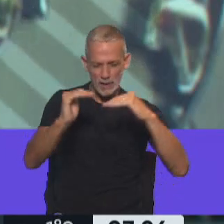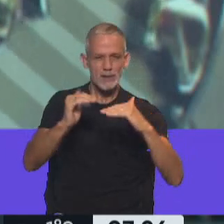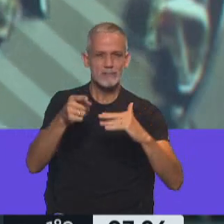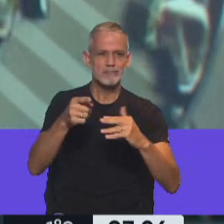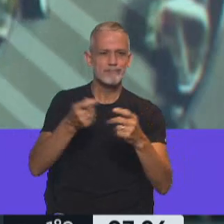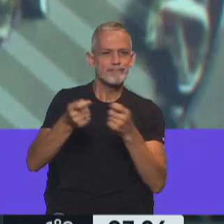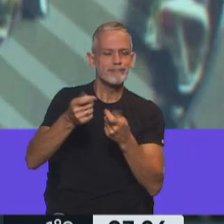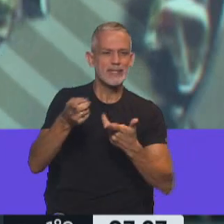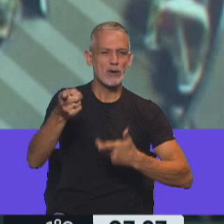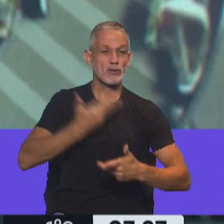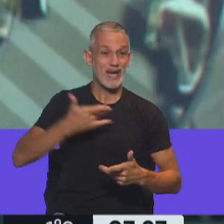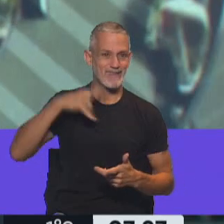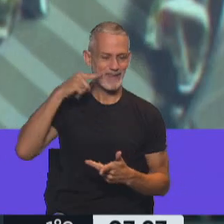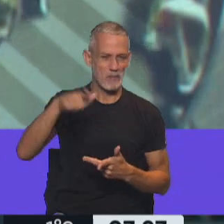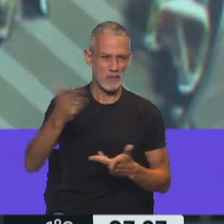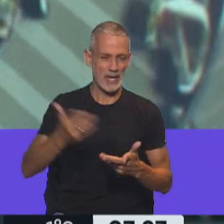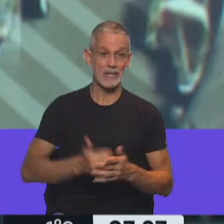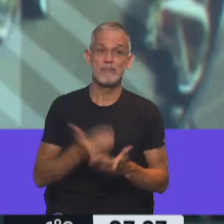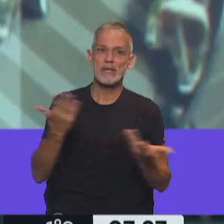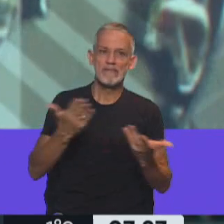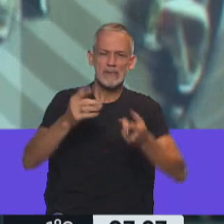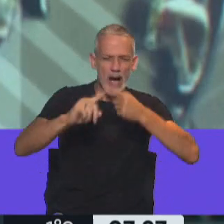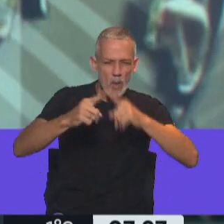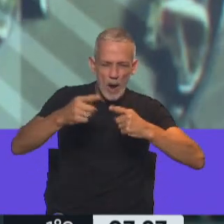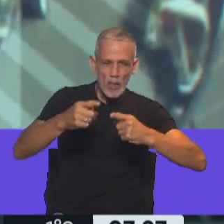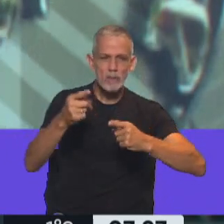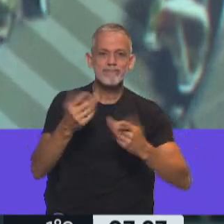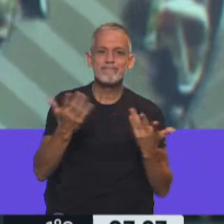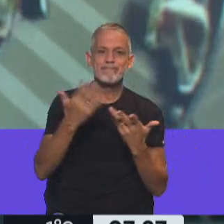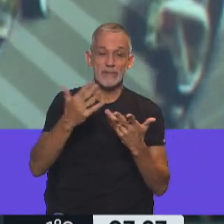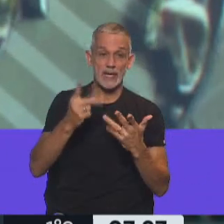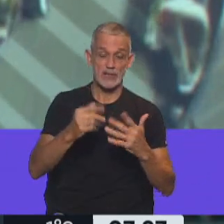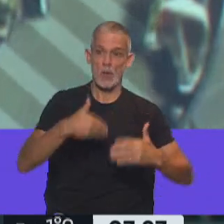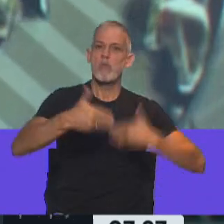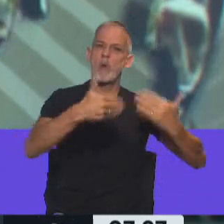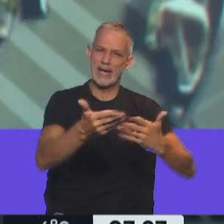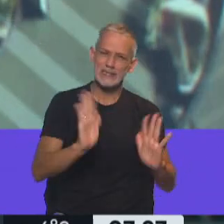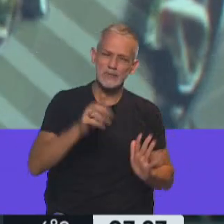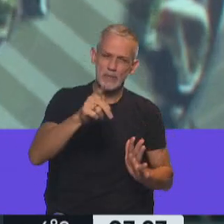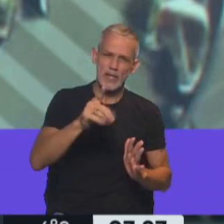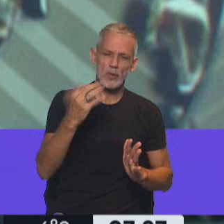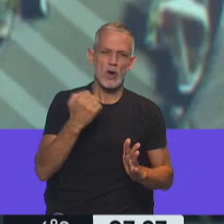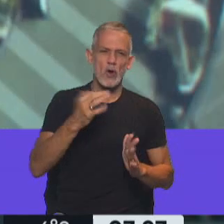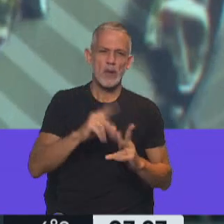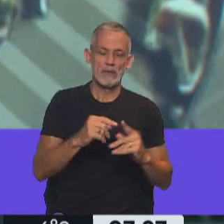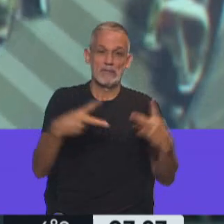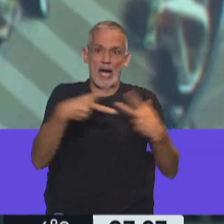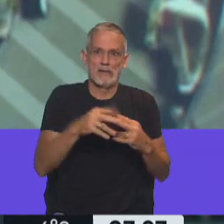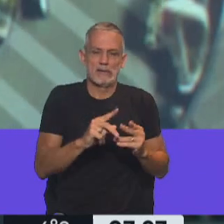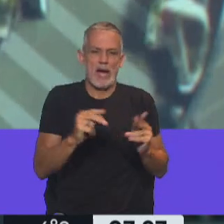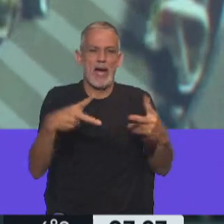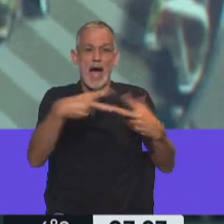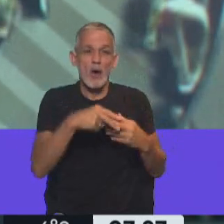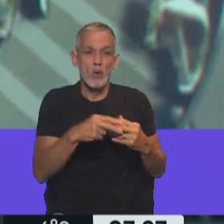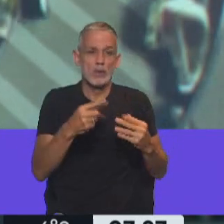FMI, que son, por un lado, esto de llegar a un acuerdo en esto de el crecimiento, ¿no? Que no haya tanto ajuste para que Argentina